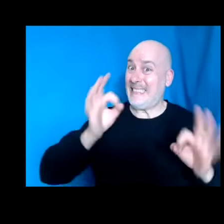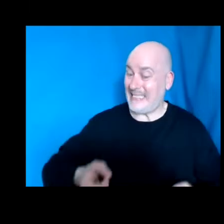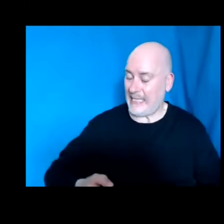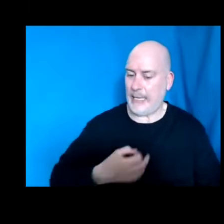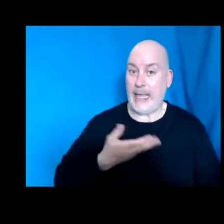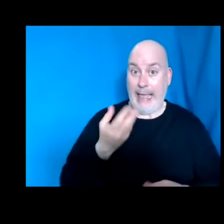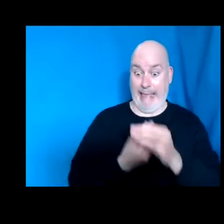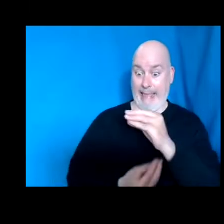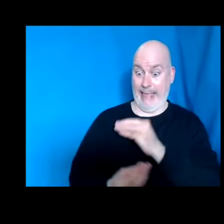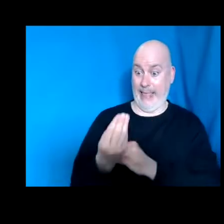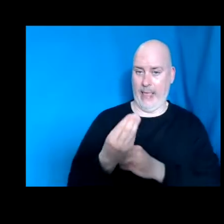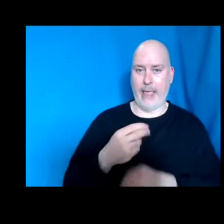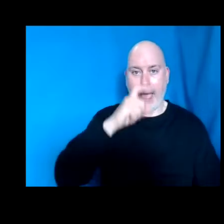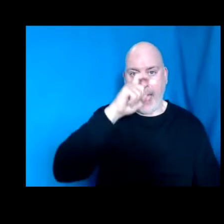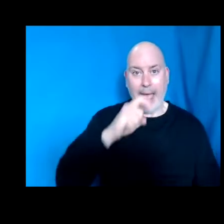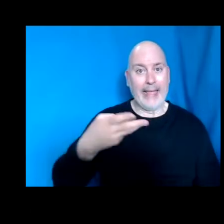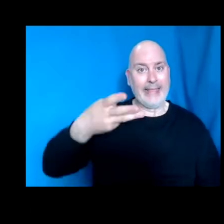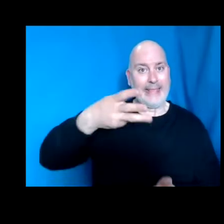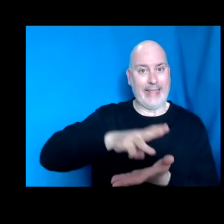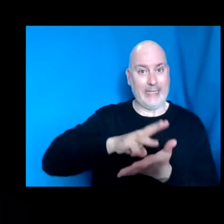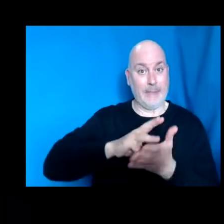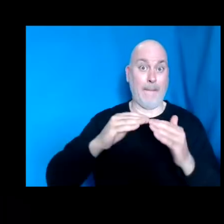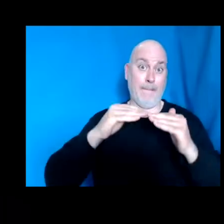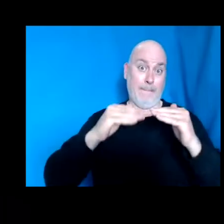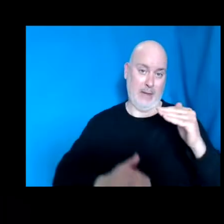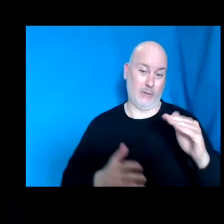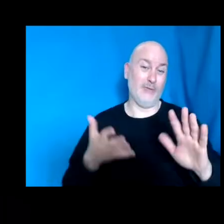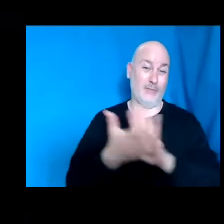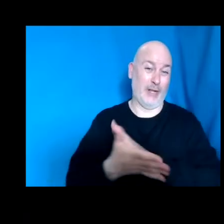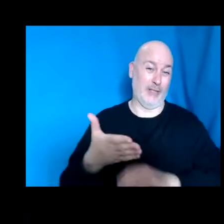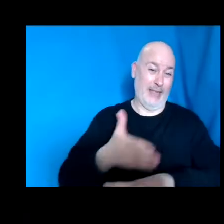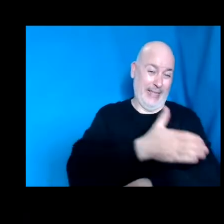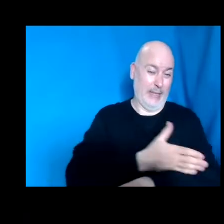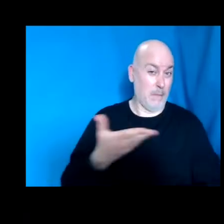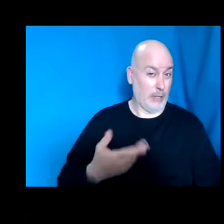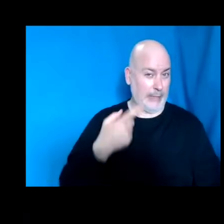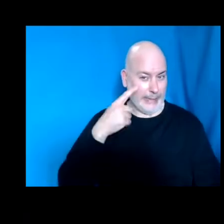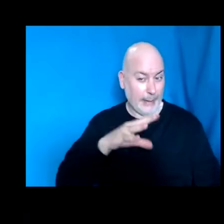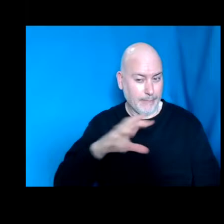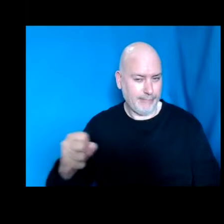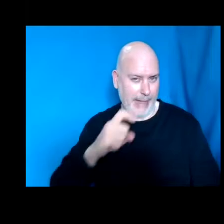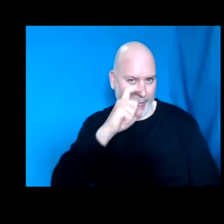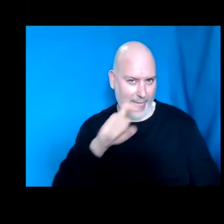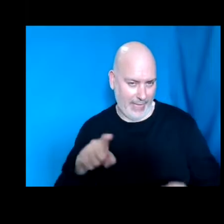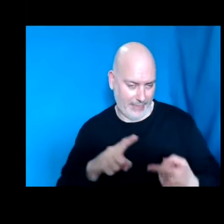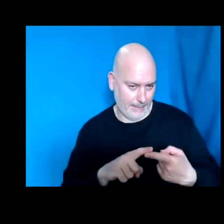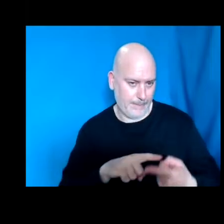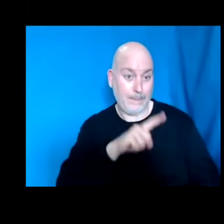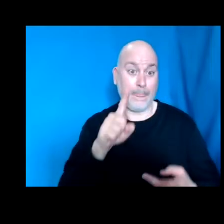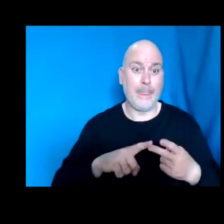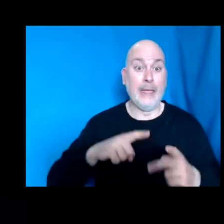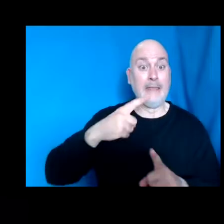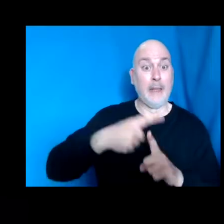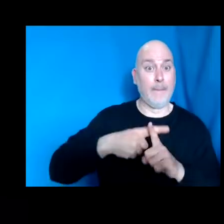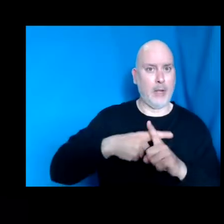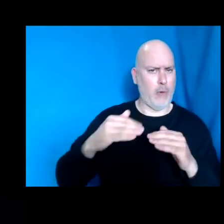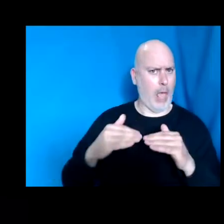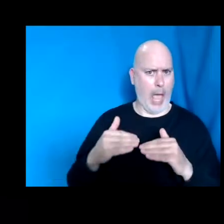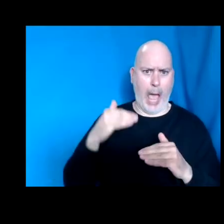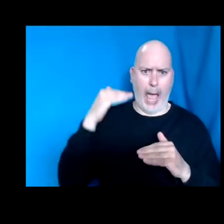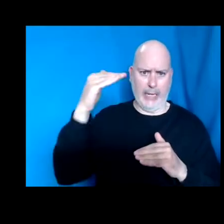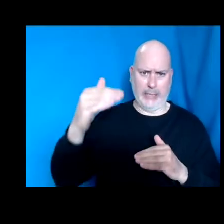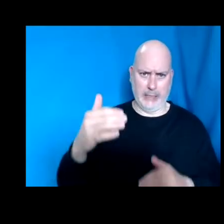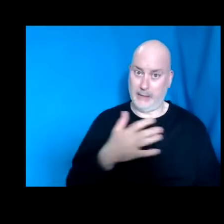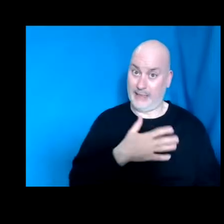eso decíamos la importancia de saber la edad del niño. Si la temperatura es alta, que la consideramos cuando